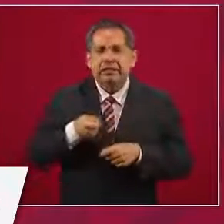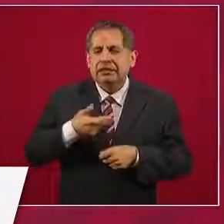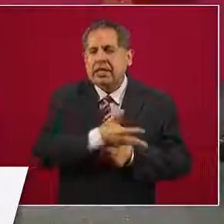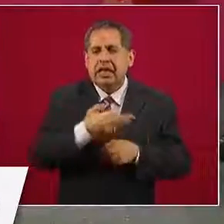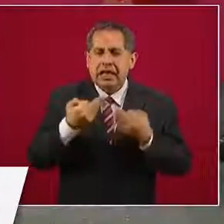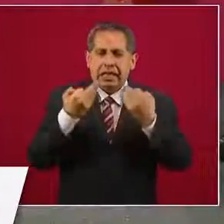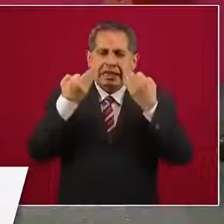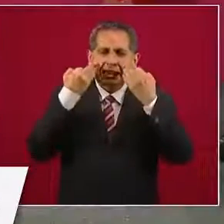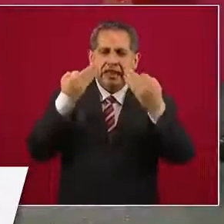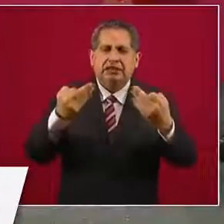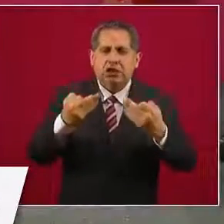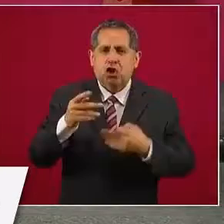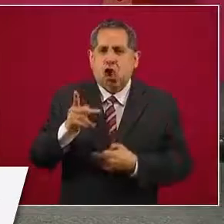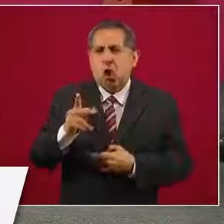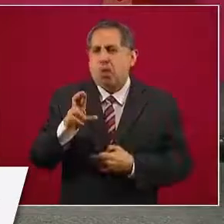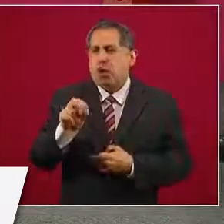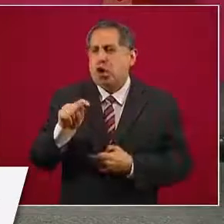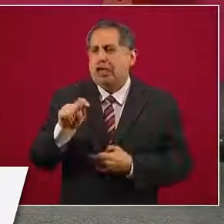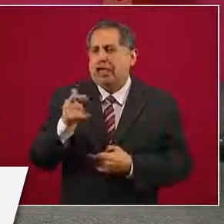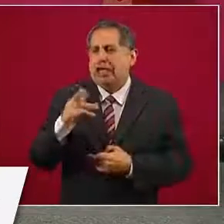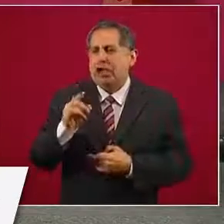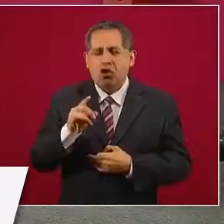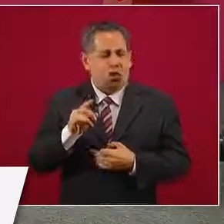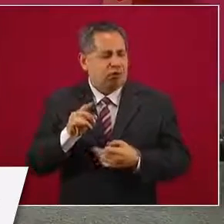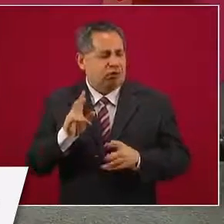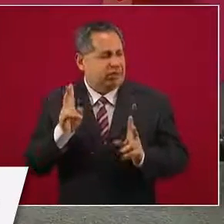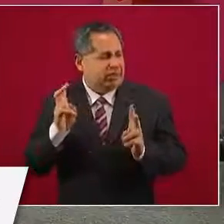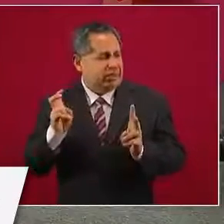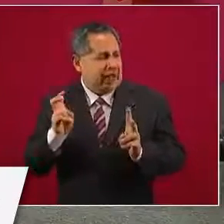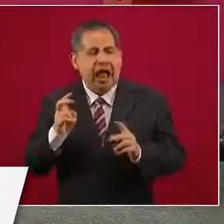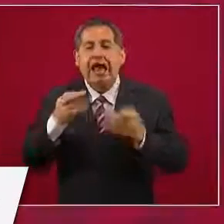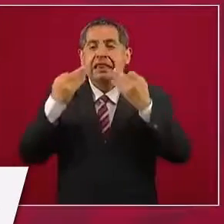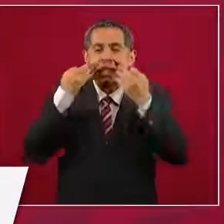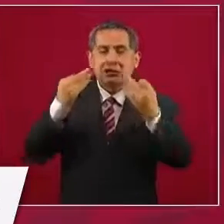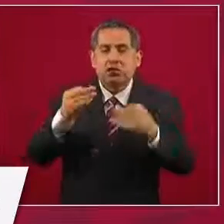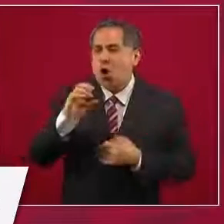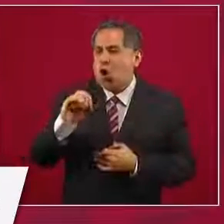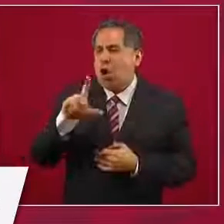testigo protegido o testigo colaborador,